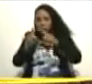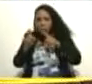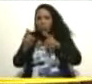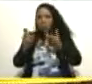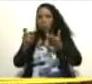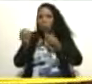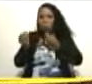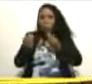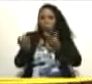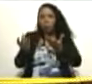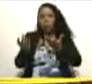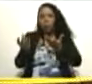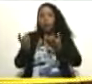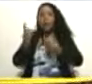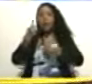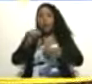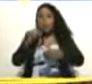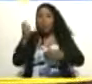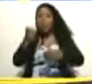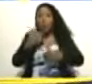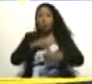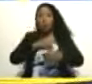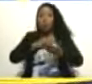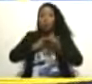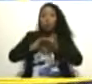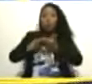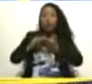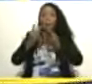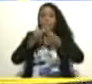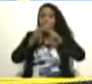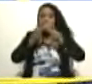así como hemos buscado la paz y la hemos logrado